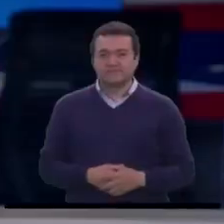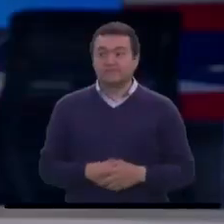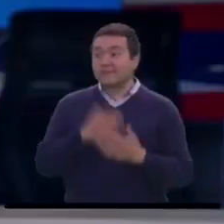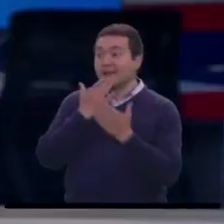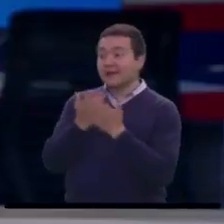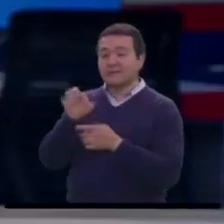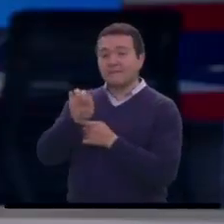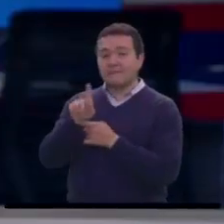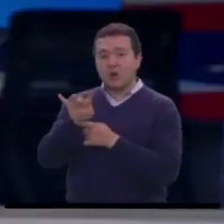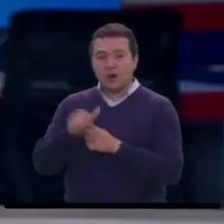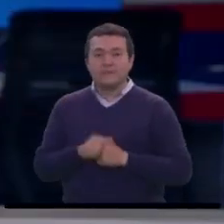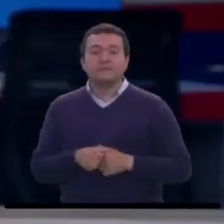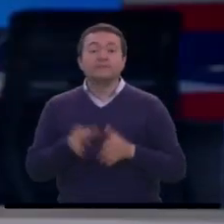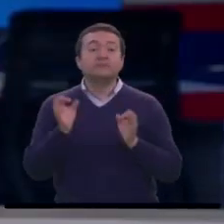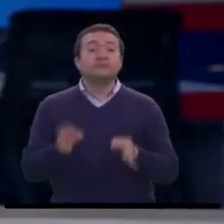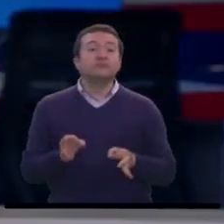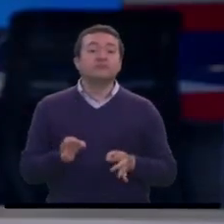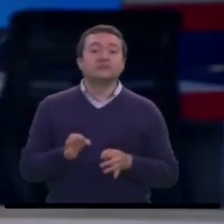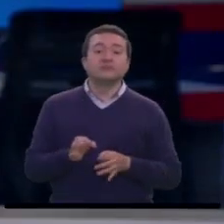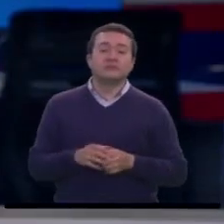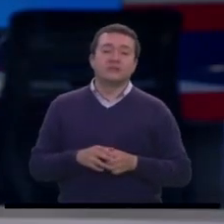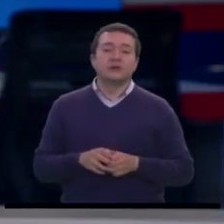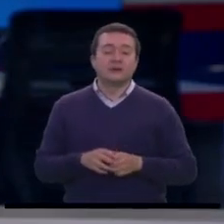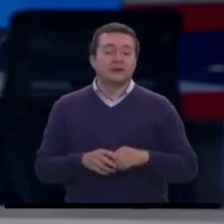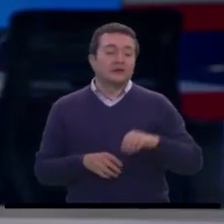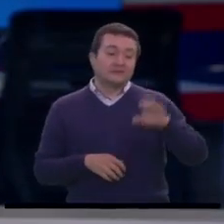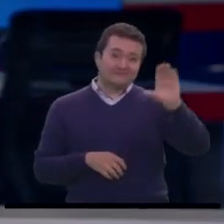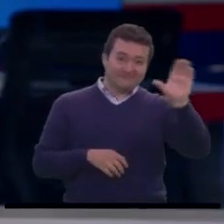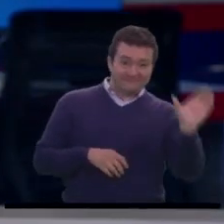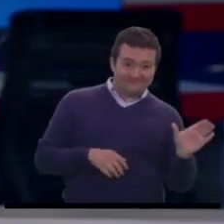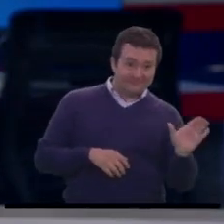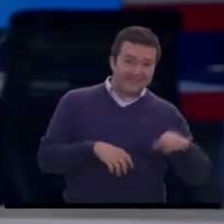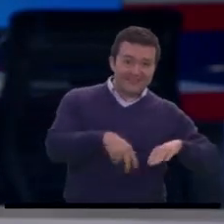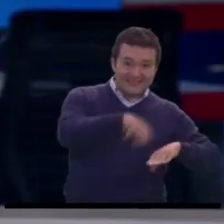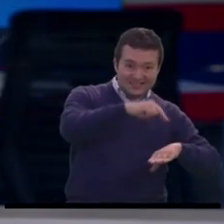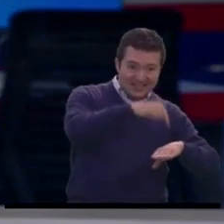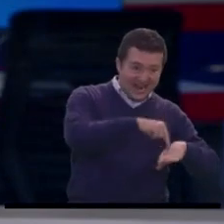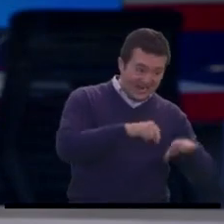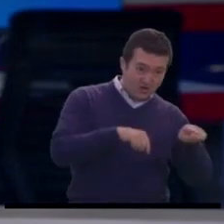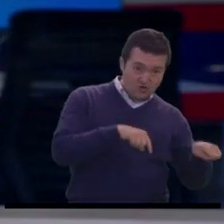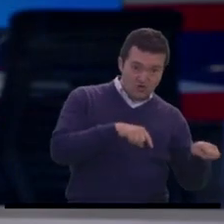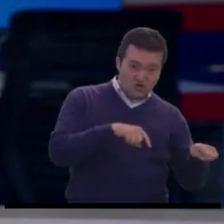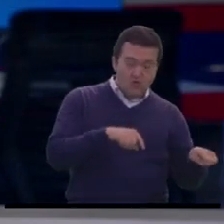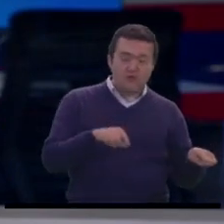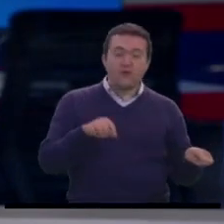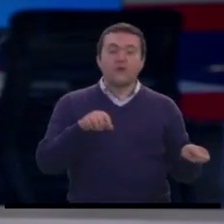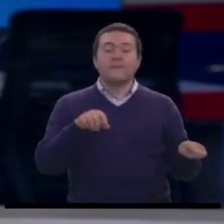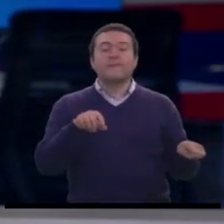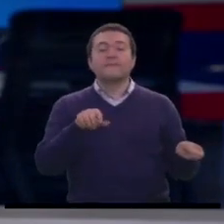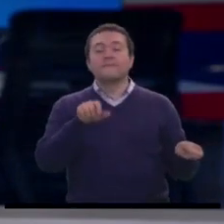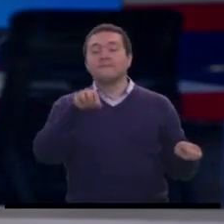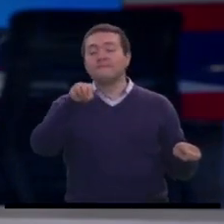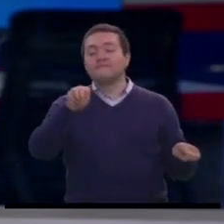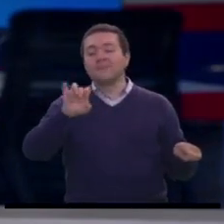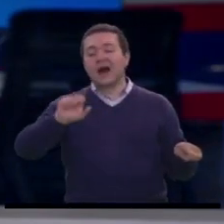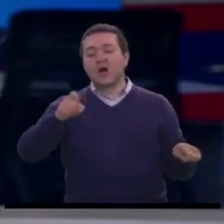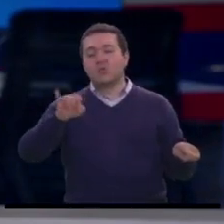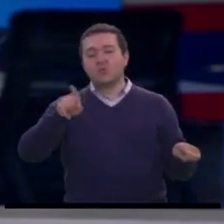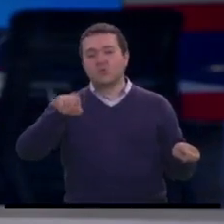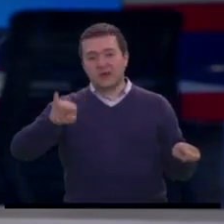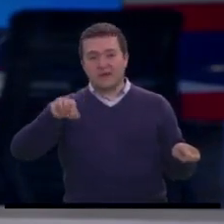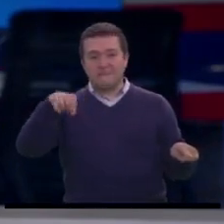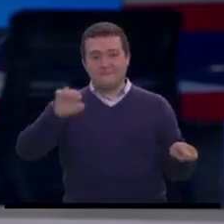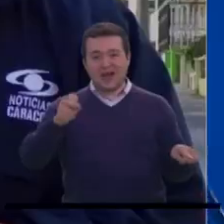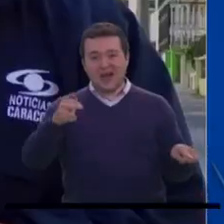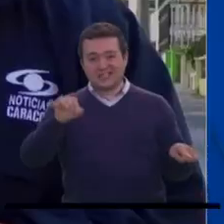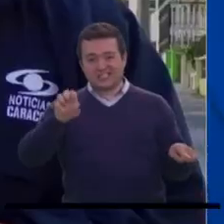Más de 1.300 habitantes de la zona rural de Maguipayán, en Nariño, están confinados por los enfrentamientos entre los grupos armados ilegales